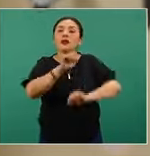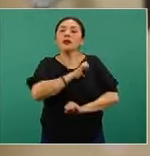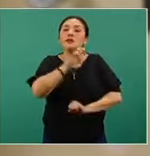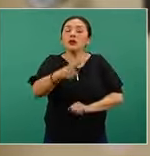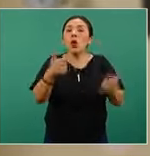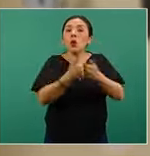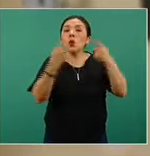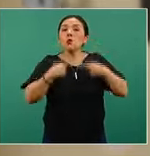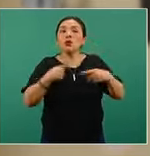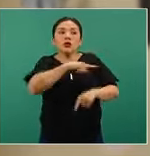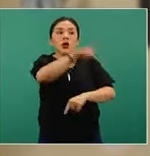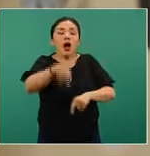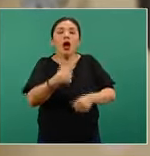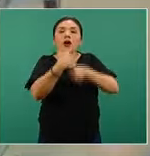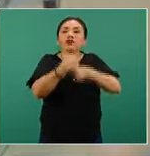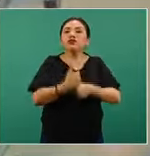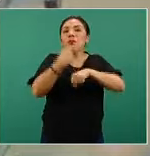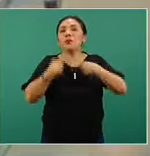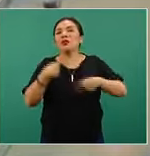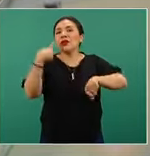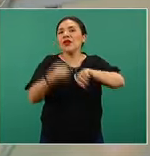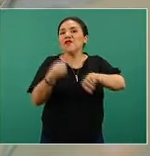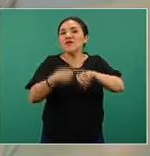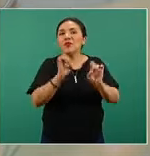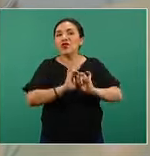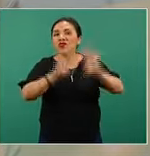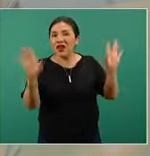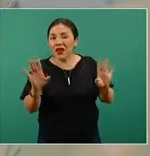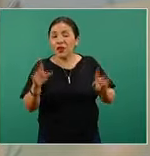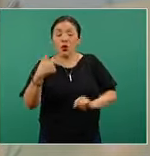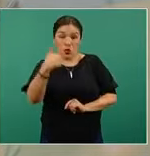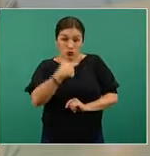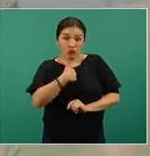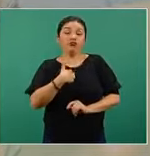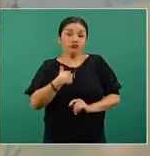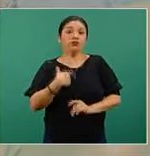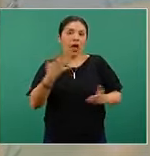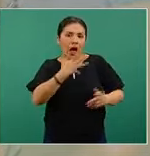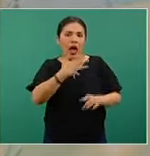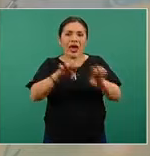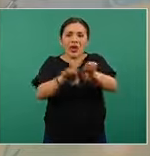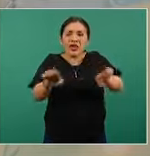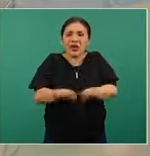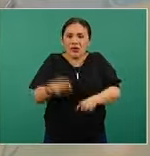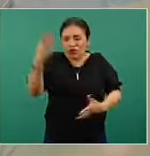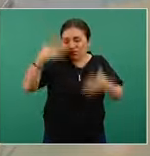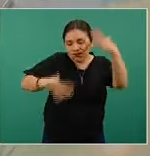los pacientes las personas más susceptibles nosotros estamos equipadas